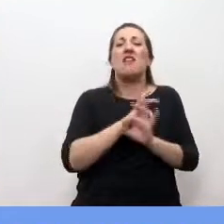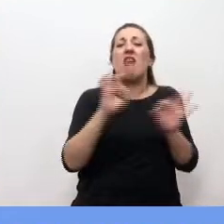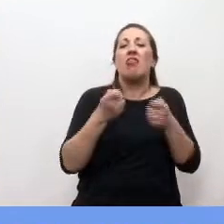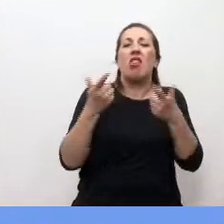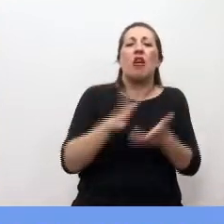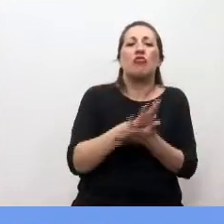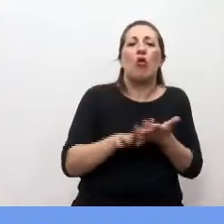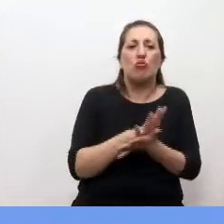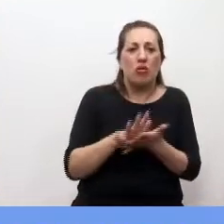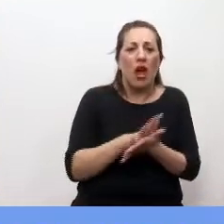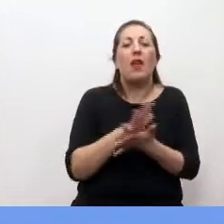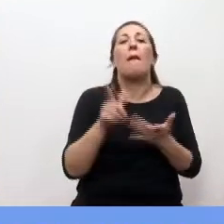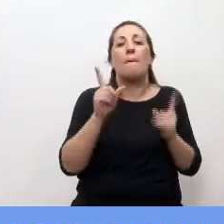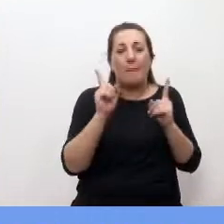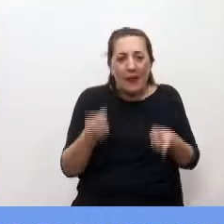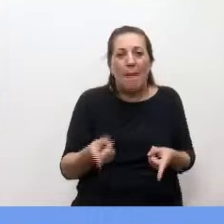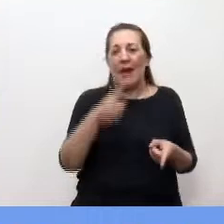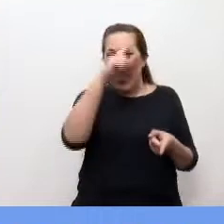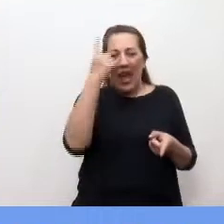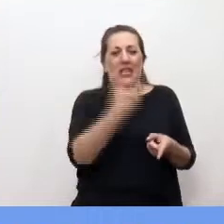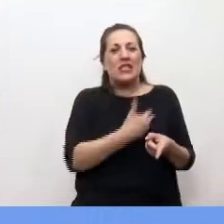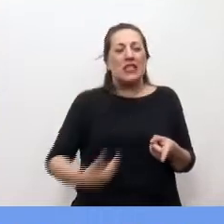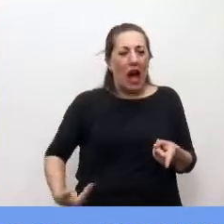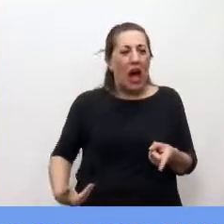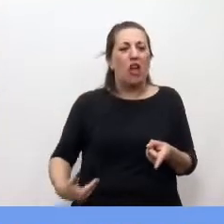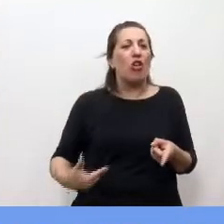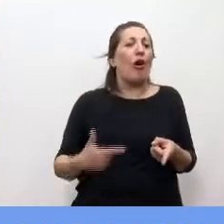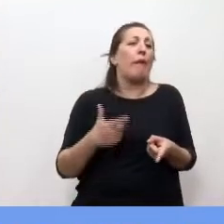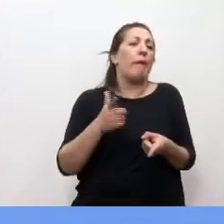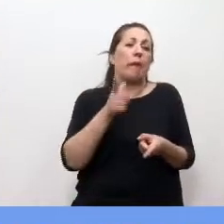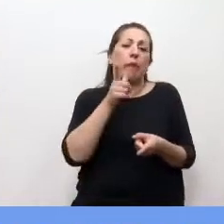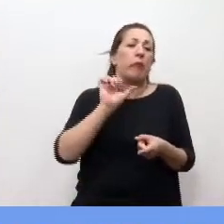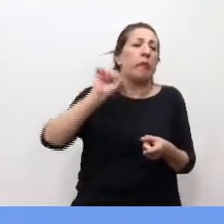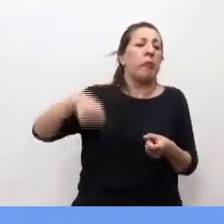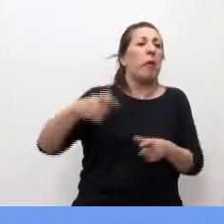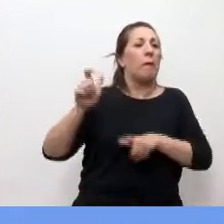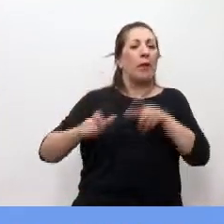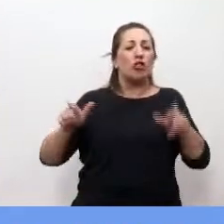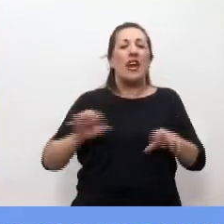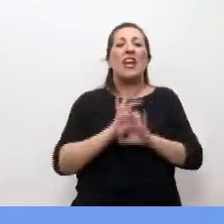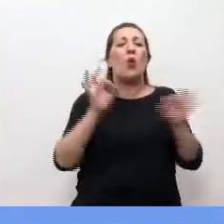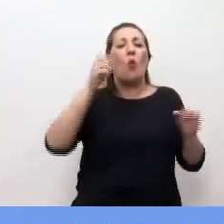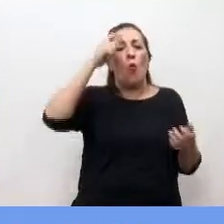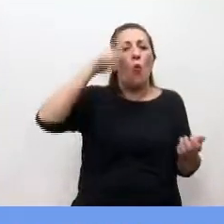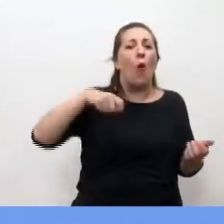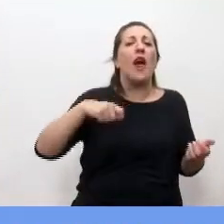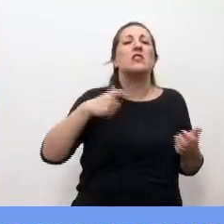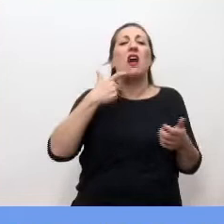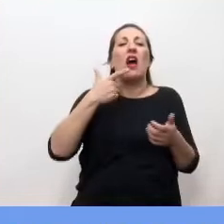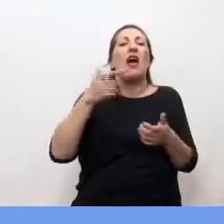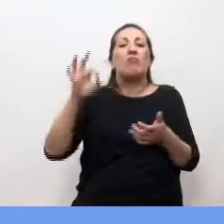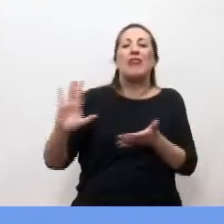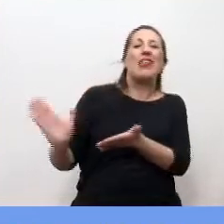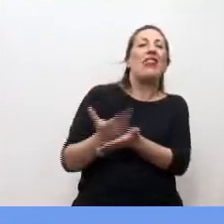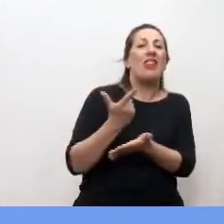para ellos el estado también ellos también eran invisibles al Estado ningún juez iba a avanzar sobre un desalojo